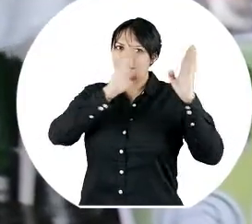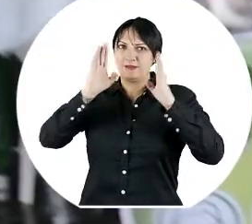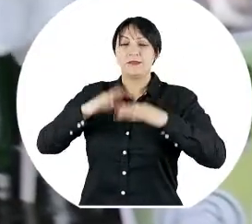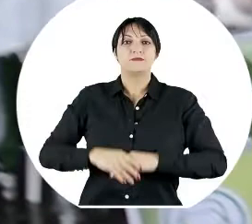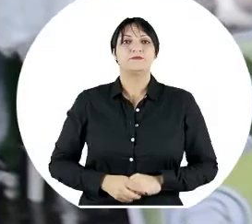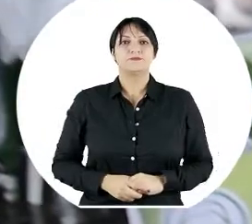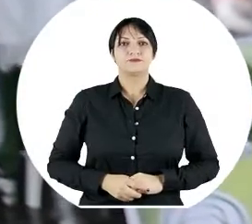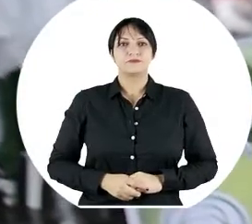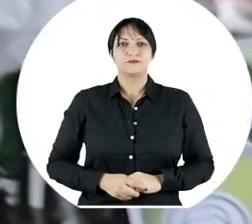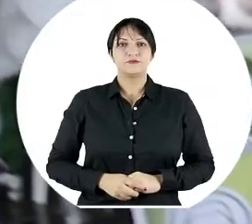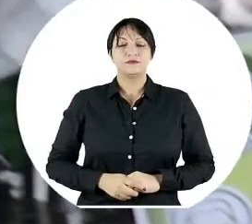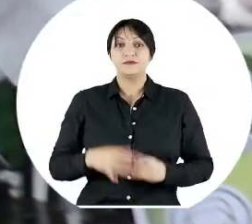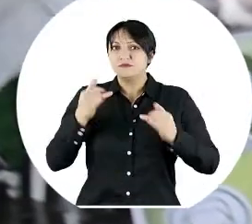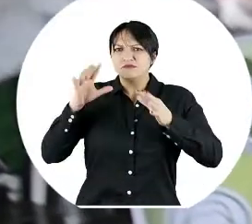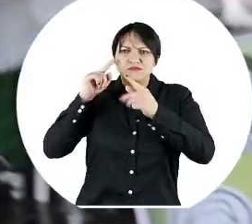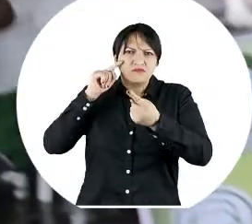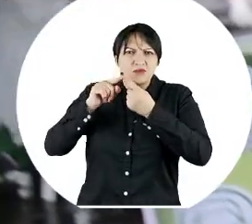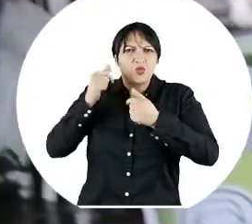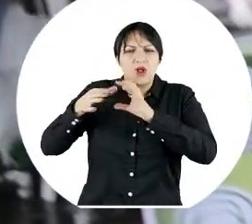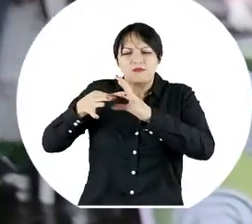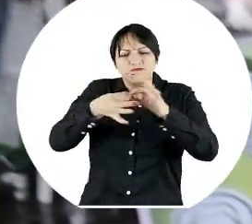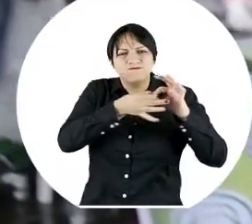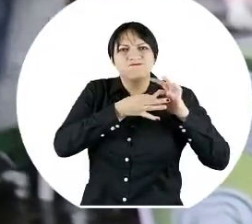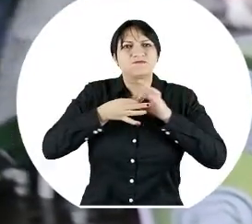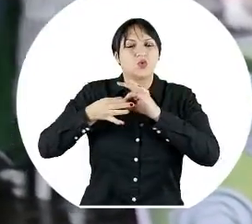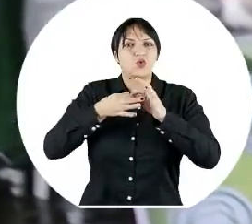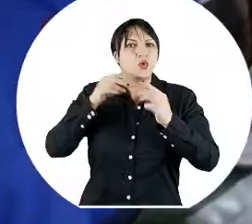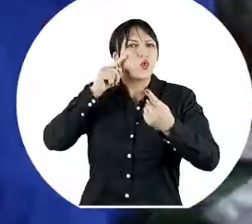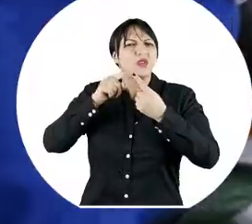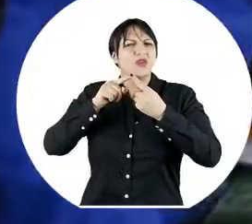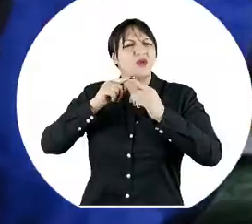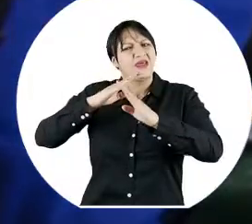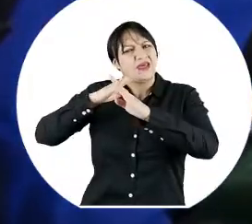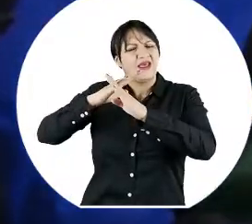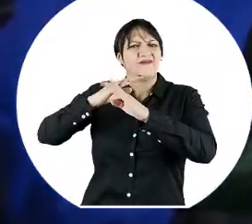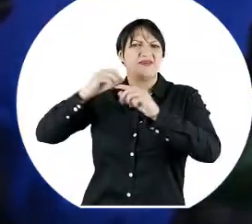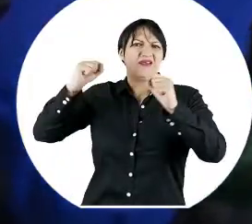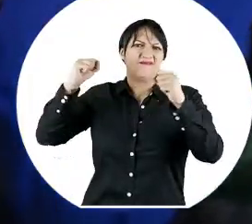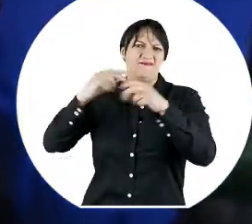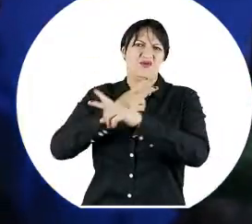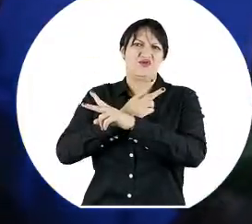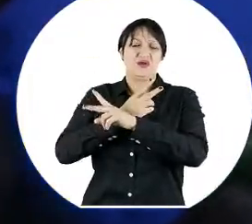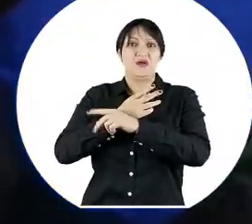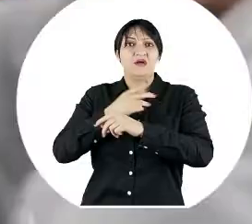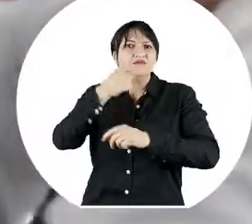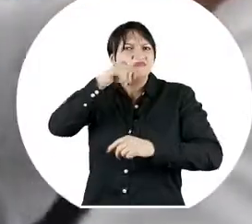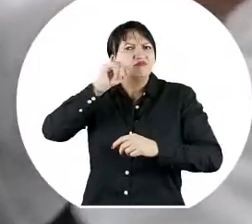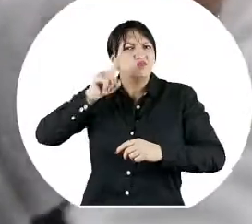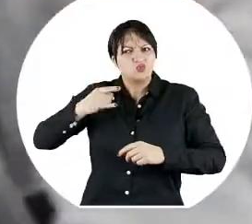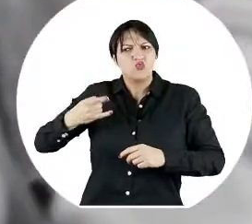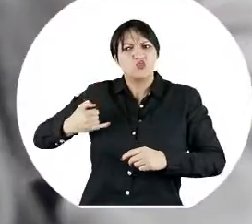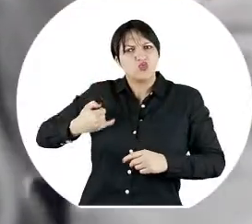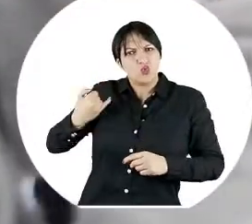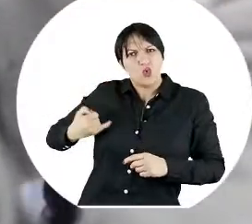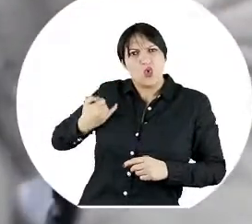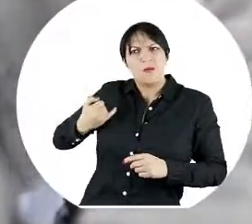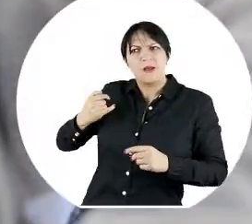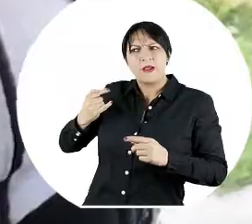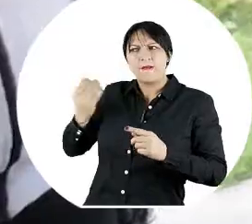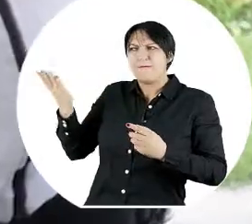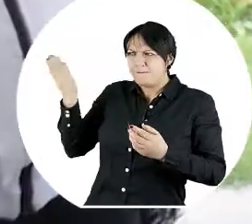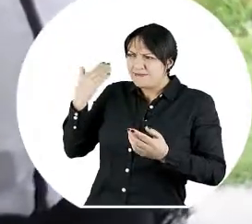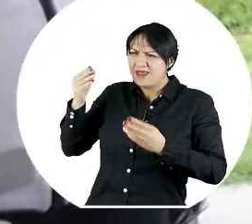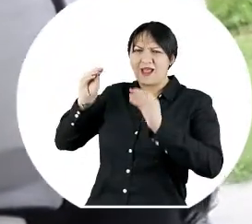es juntarnos, llevar un propósito. ¿Cuál es el propósito? No más violencia. Podemos utilizar a la